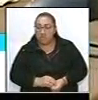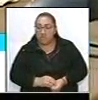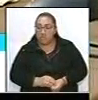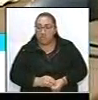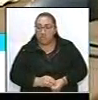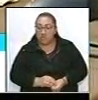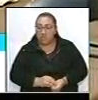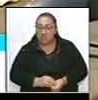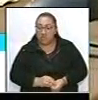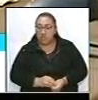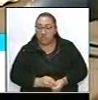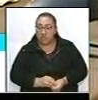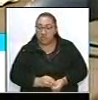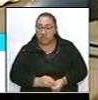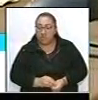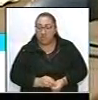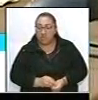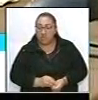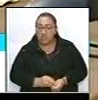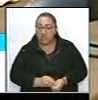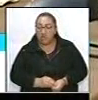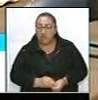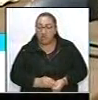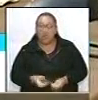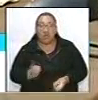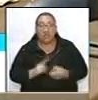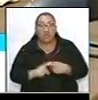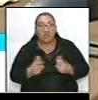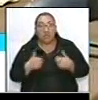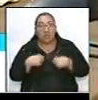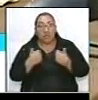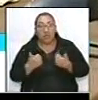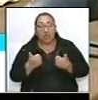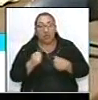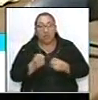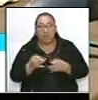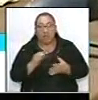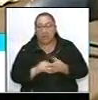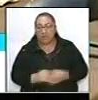podido hasta salvar vidas, ¿no?, en varias